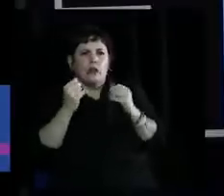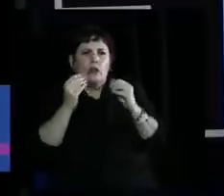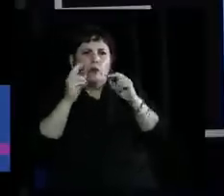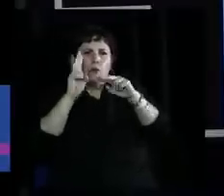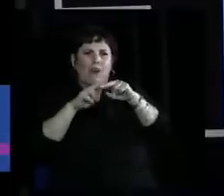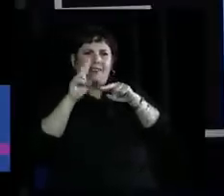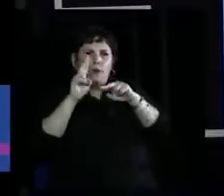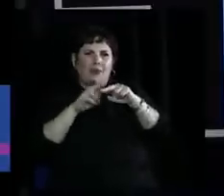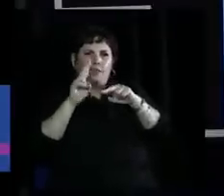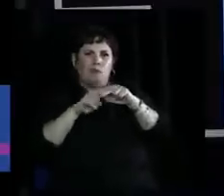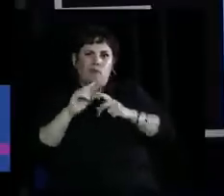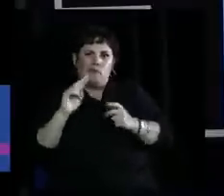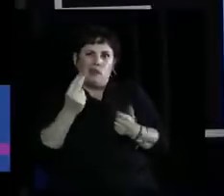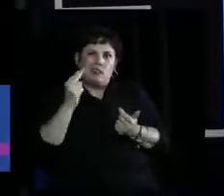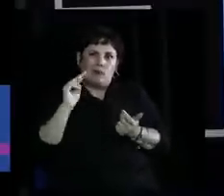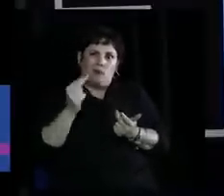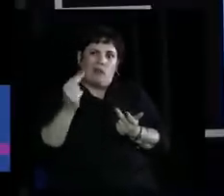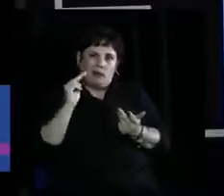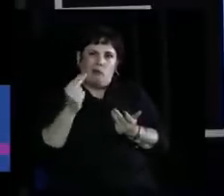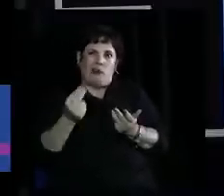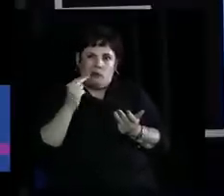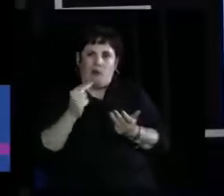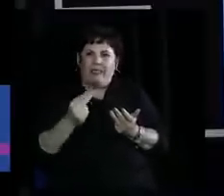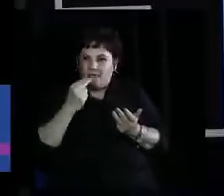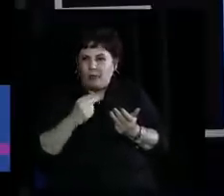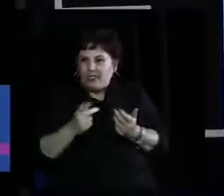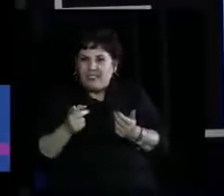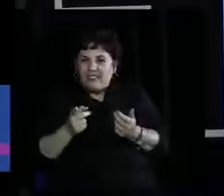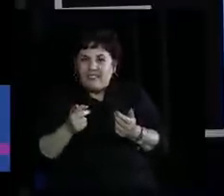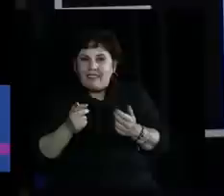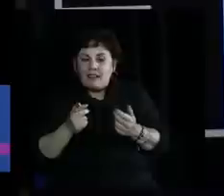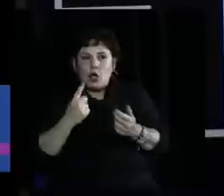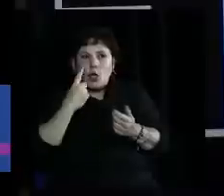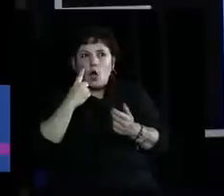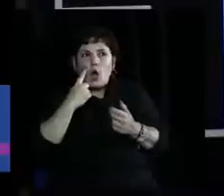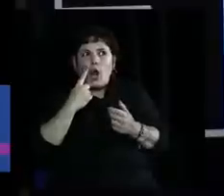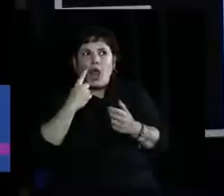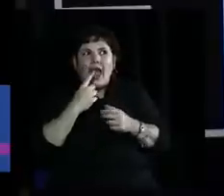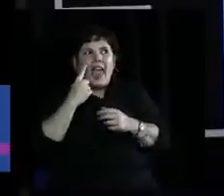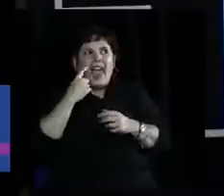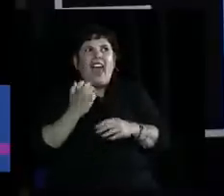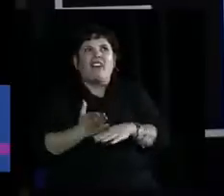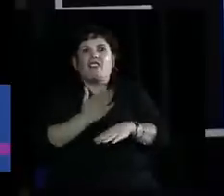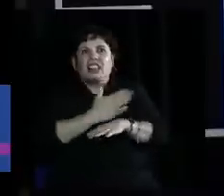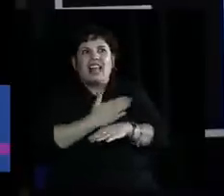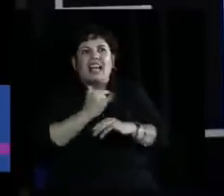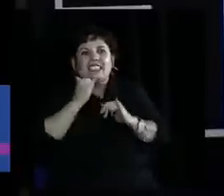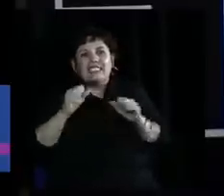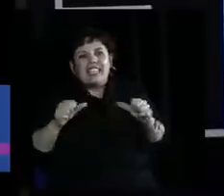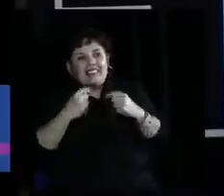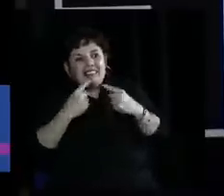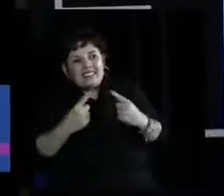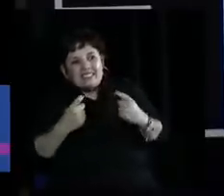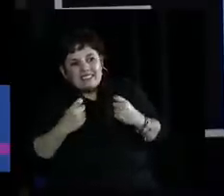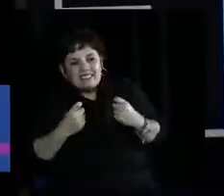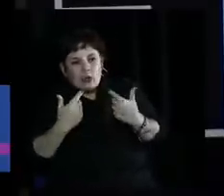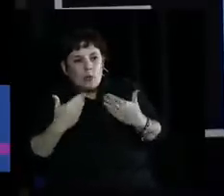muertes, muchísimas más muertes de las que serían inevitables si uno tomara las medidas necesarias